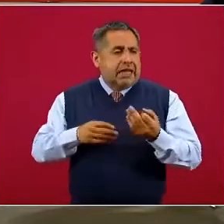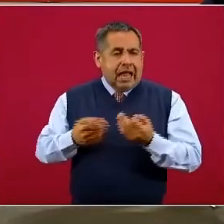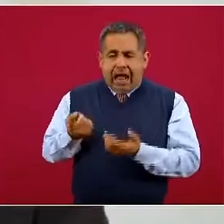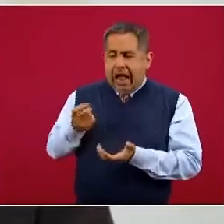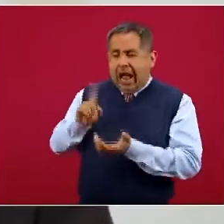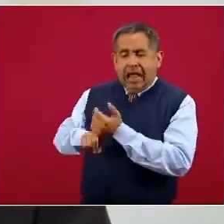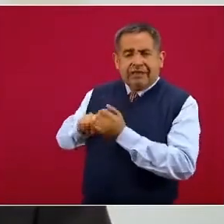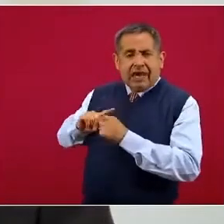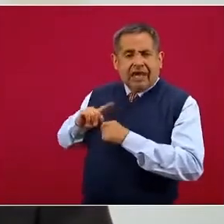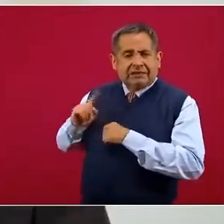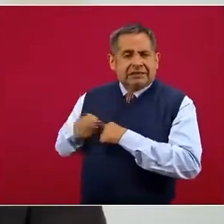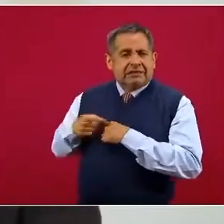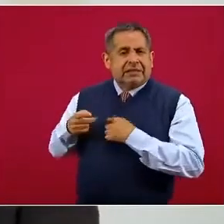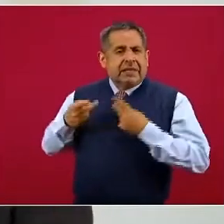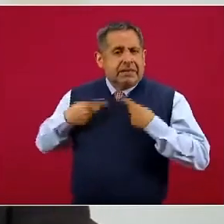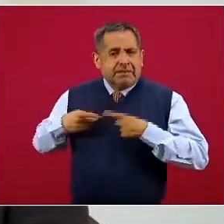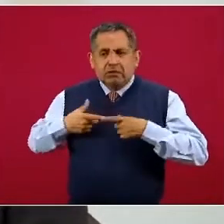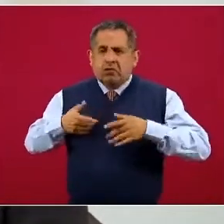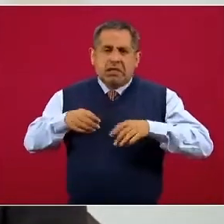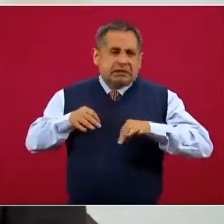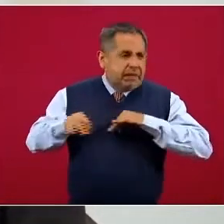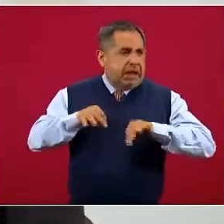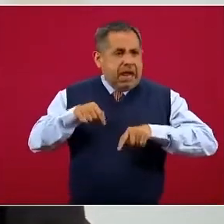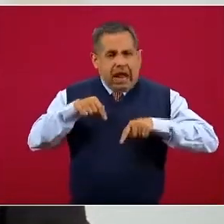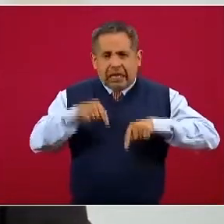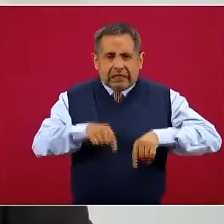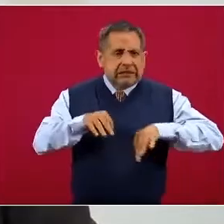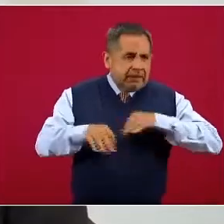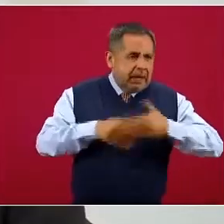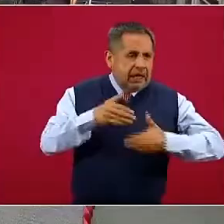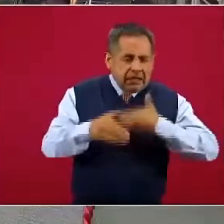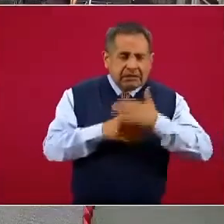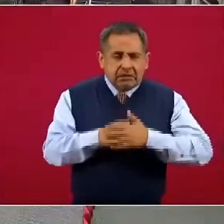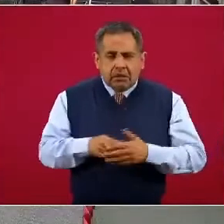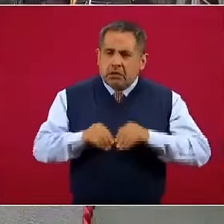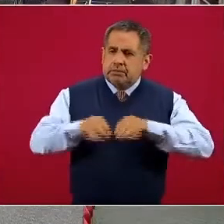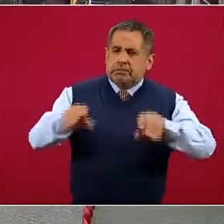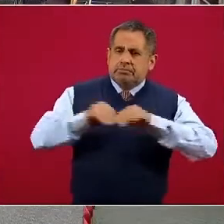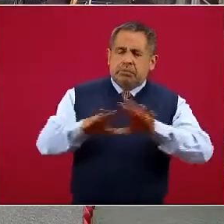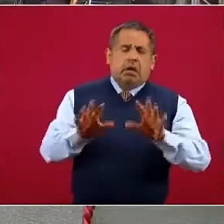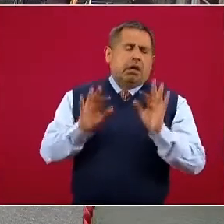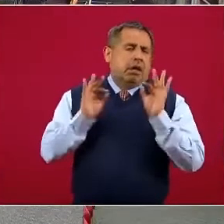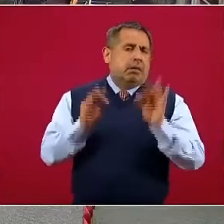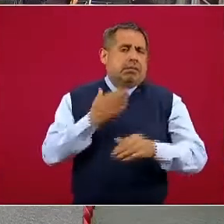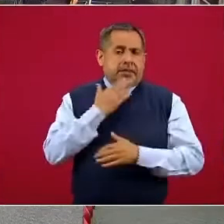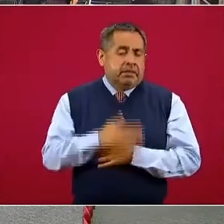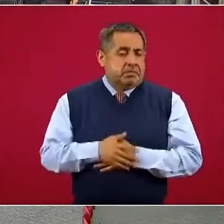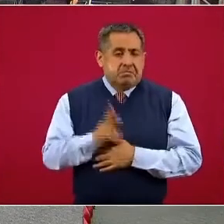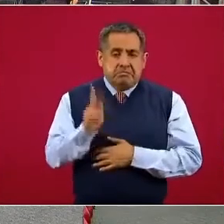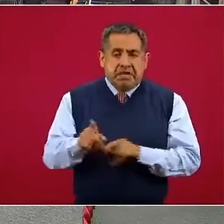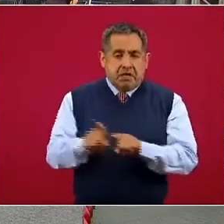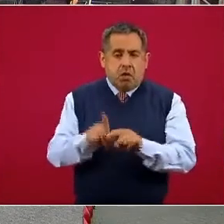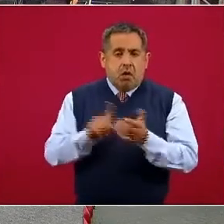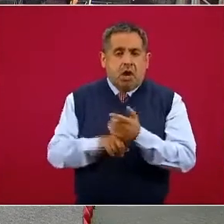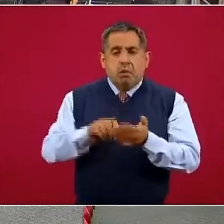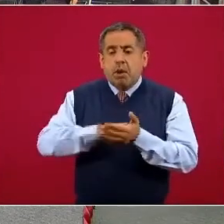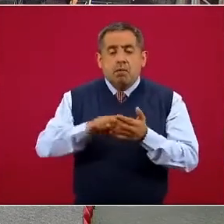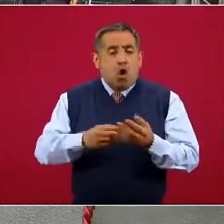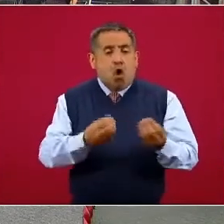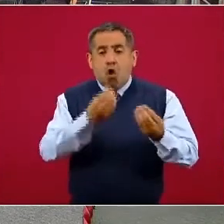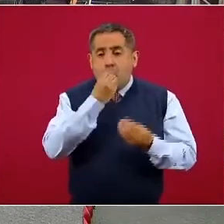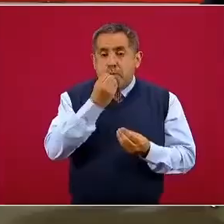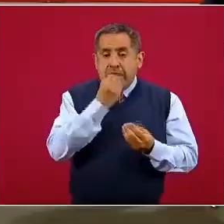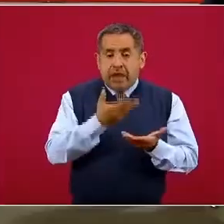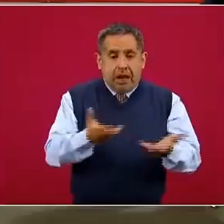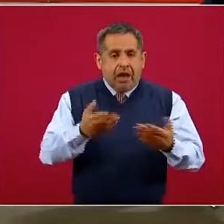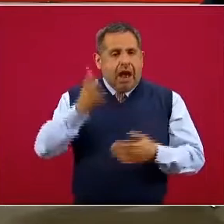una serie de personas que están aquí y que lo hacen posible. De la misma manera con la comida que nos llega cuando